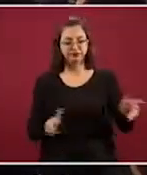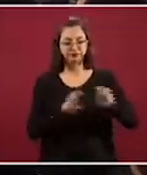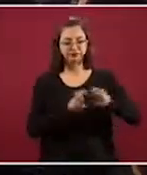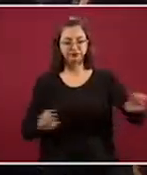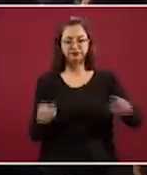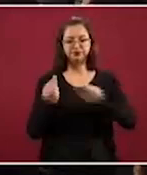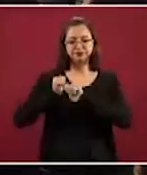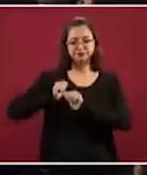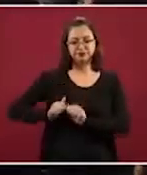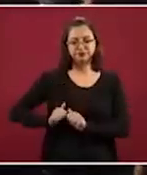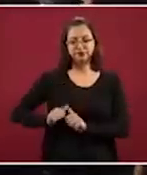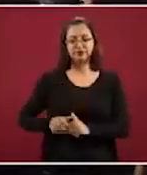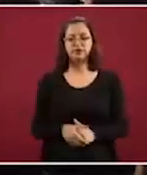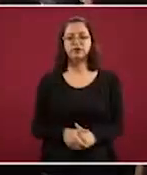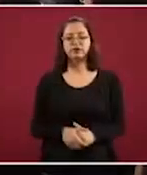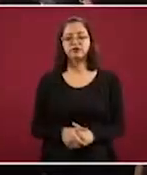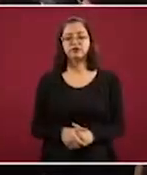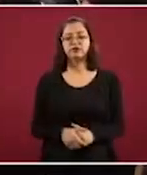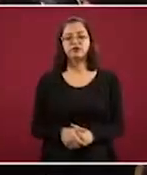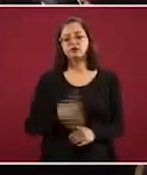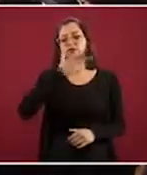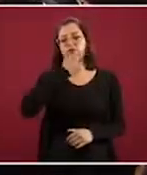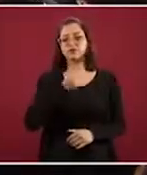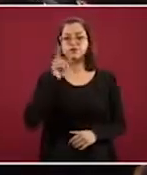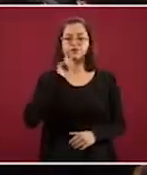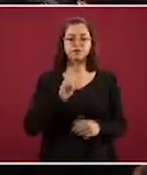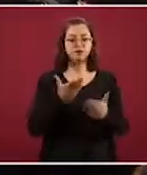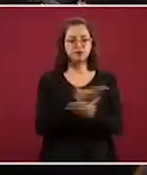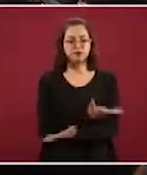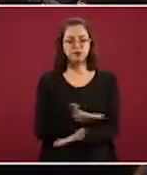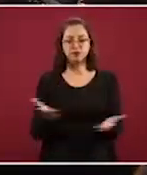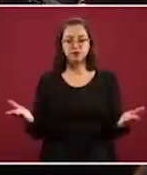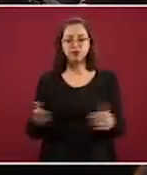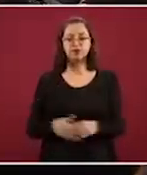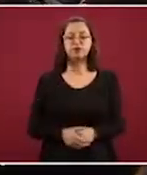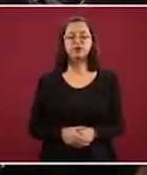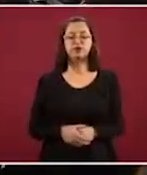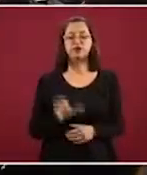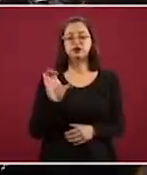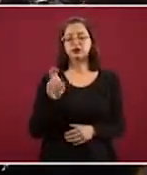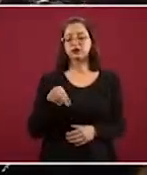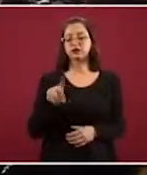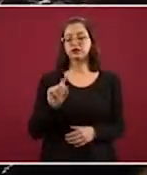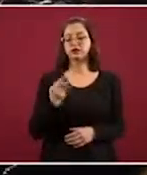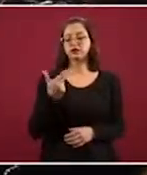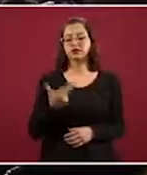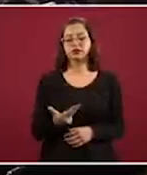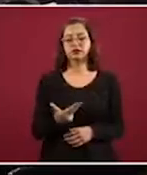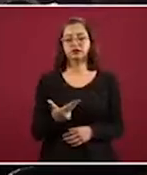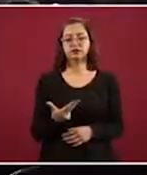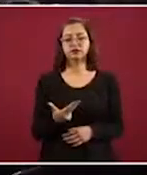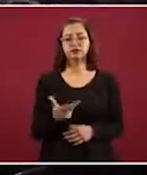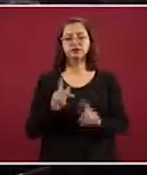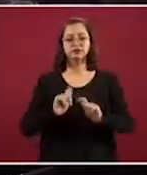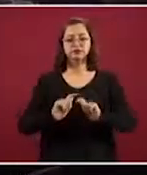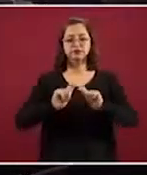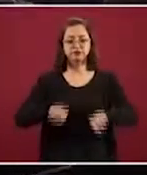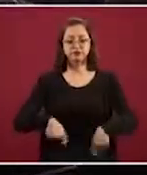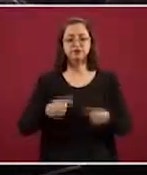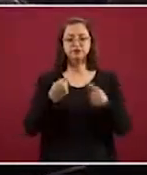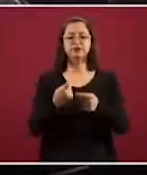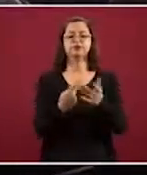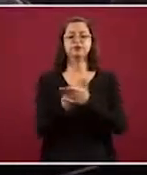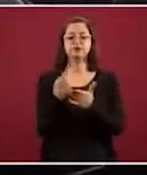del Presidium, señoras y señores, la Comisión Nacional de los Derechos Humanos entrega hoy